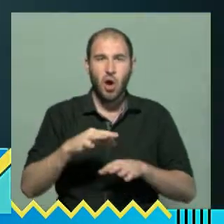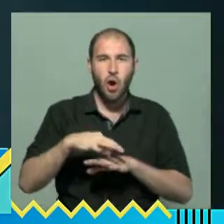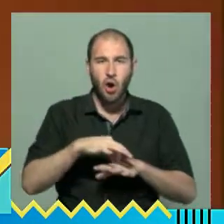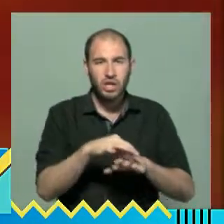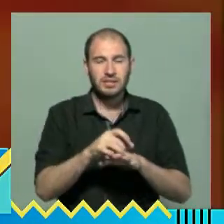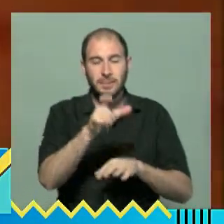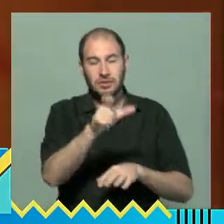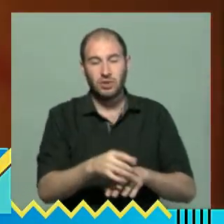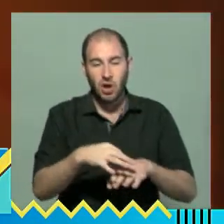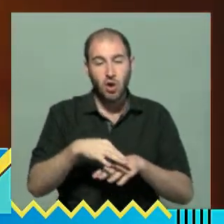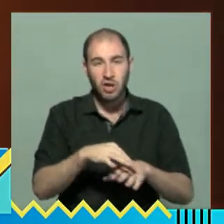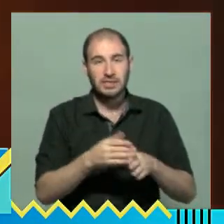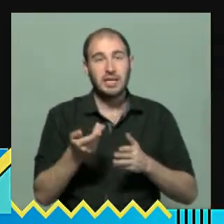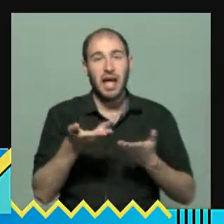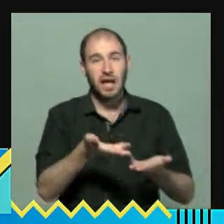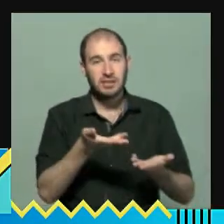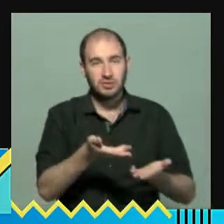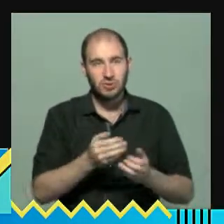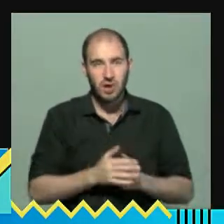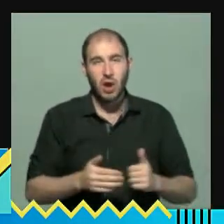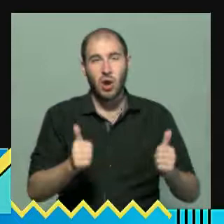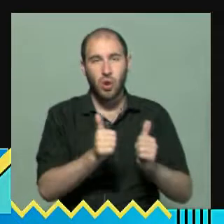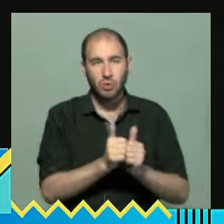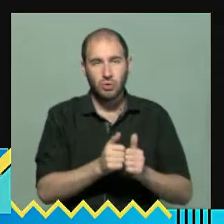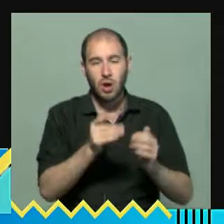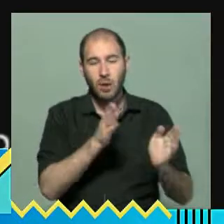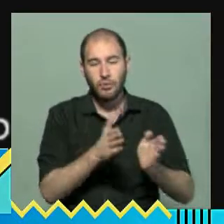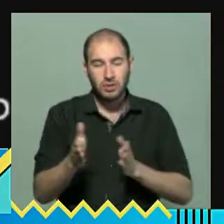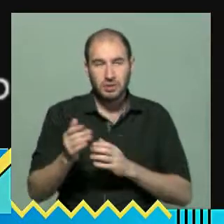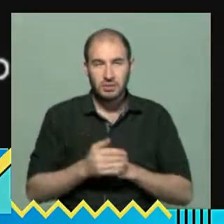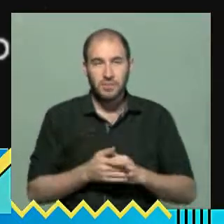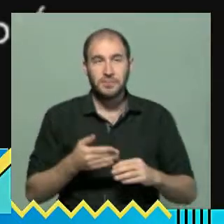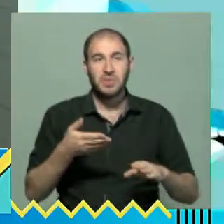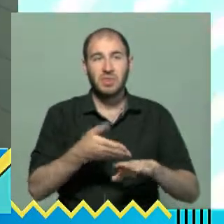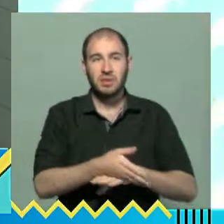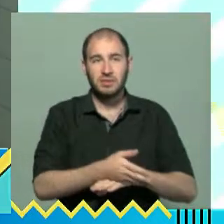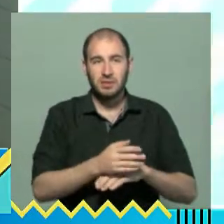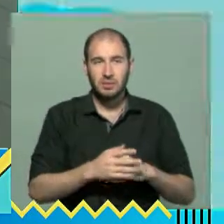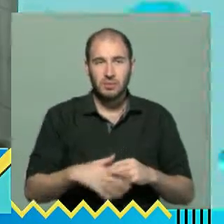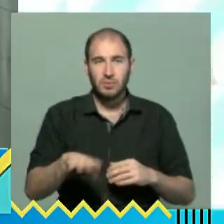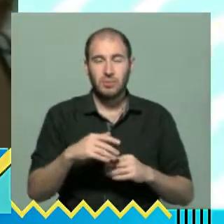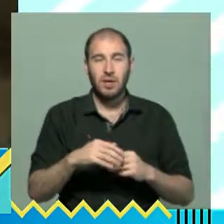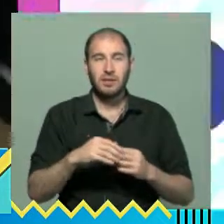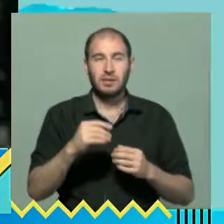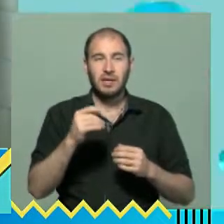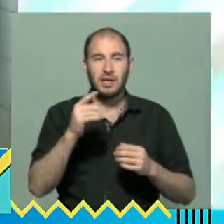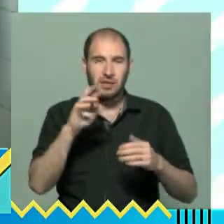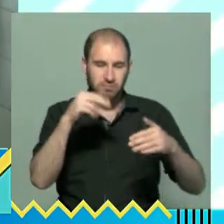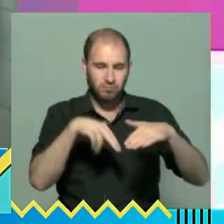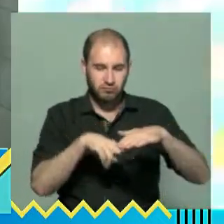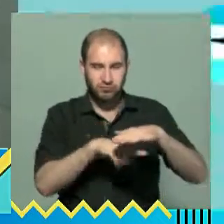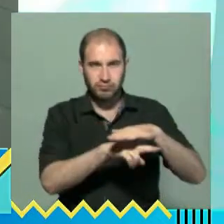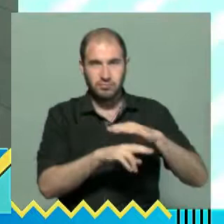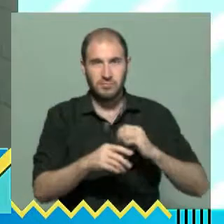a una persona o asesorarla y acompañarla en el proceso de entrar a un resonador. Algo que